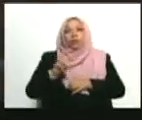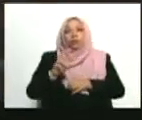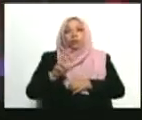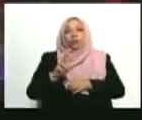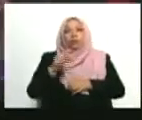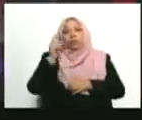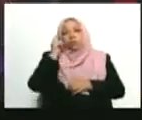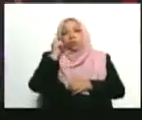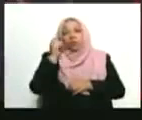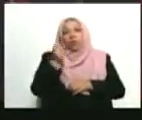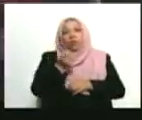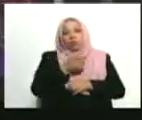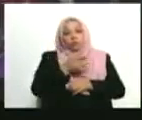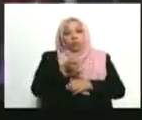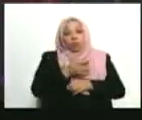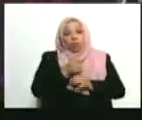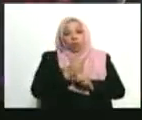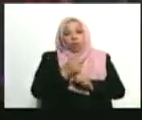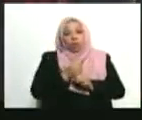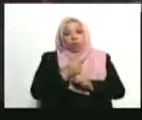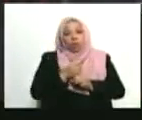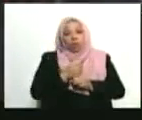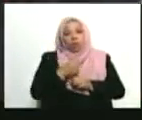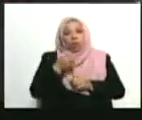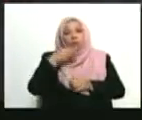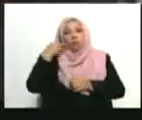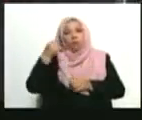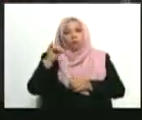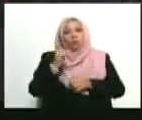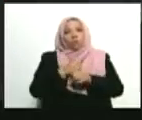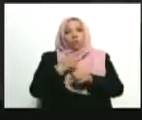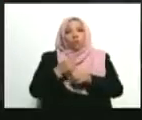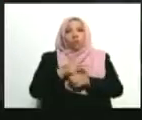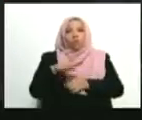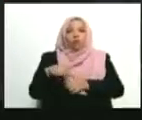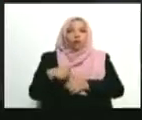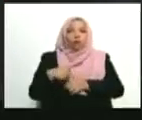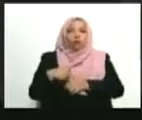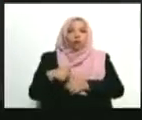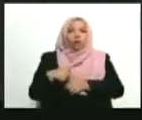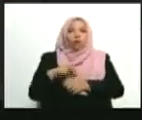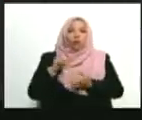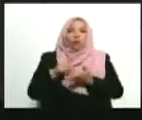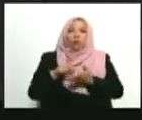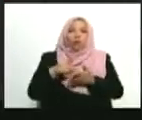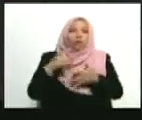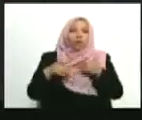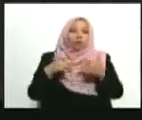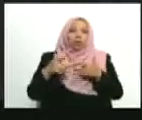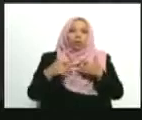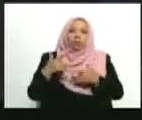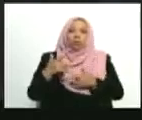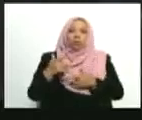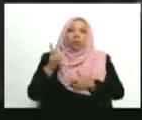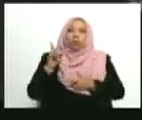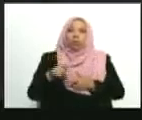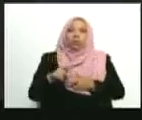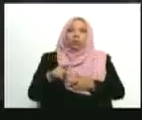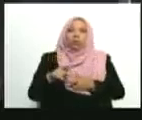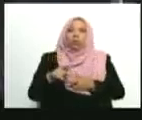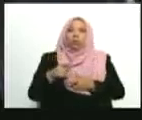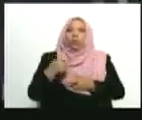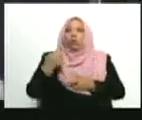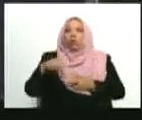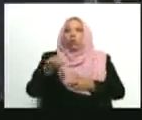el día de hoy en Chile, vamos a tener la oportunidad de conversar con alguien que no solamente estuvo presente en esta actividad, sino que también es nieto